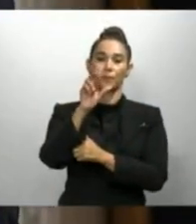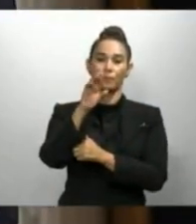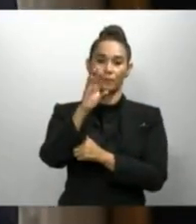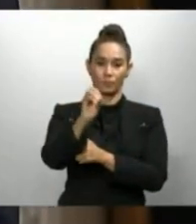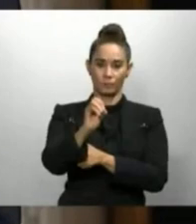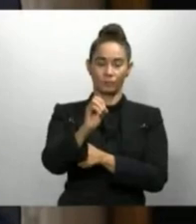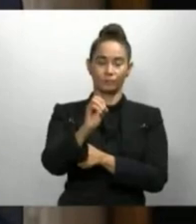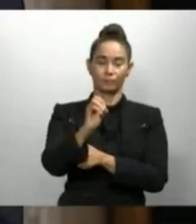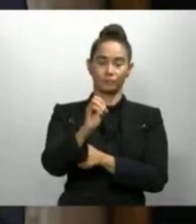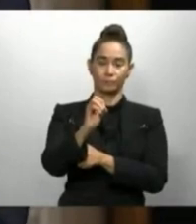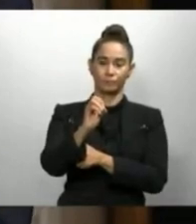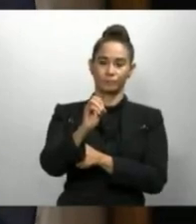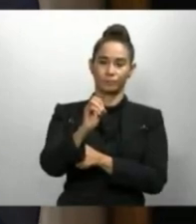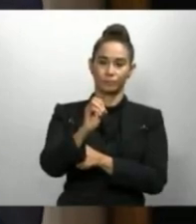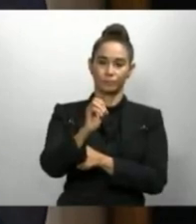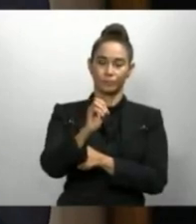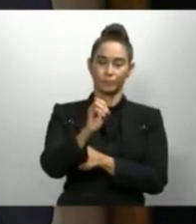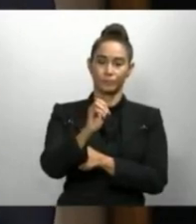de benzilo,